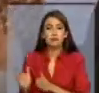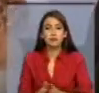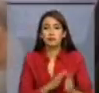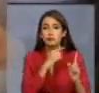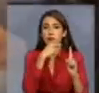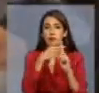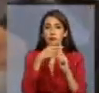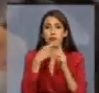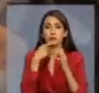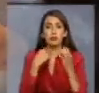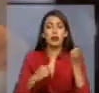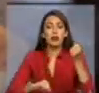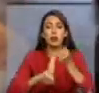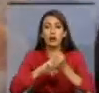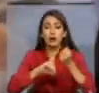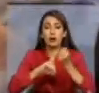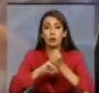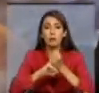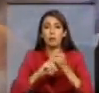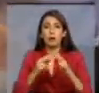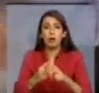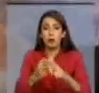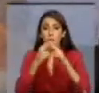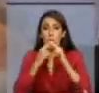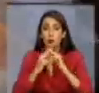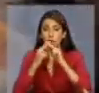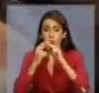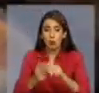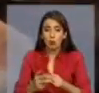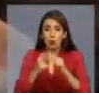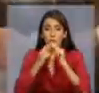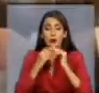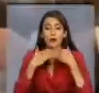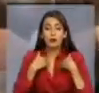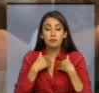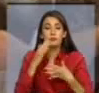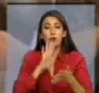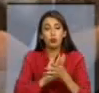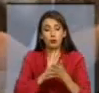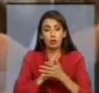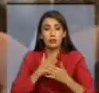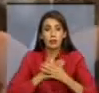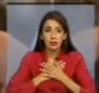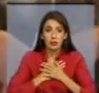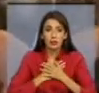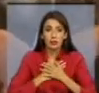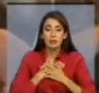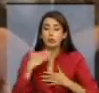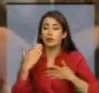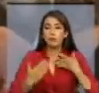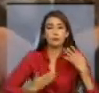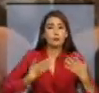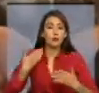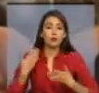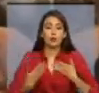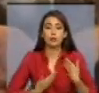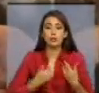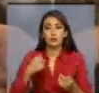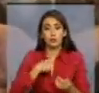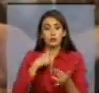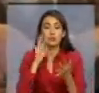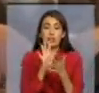va a apoyar porque es un crédito que le da un respiro. Ahora que se ha salido estoy muy contento para que esto